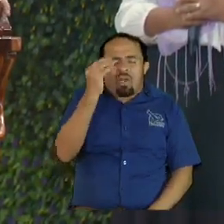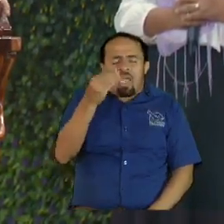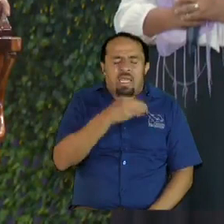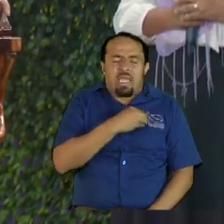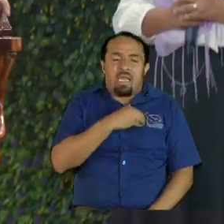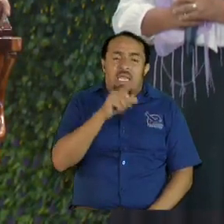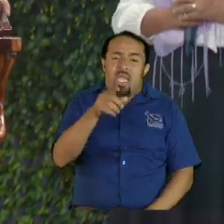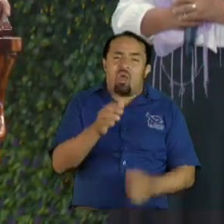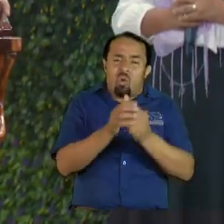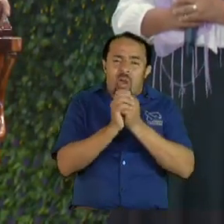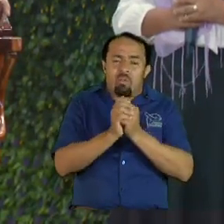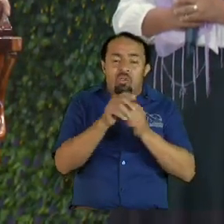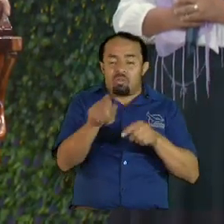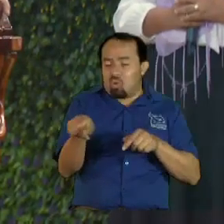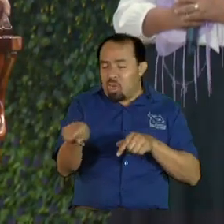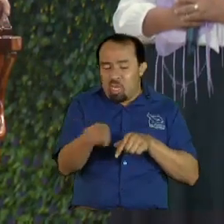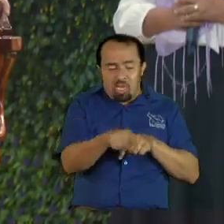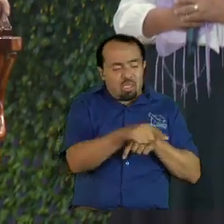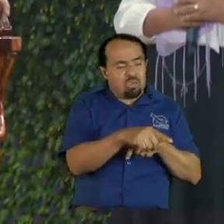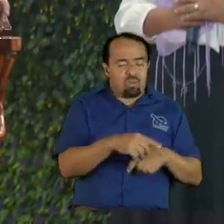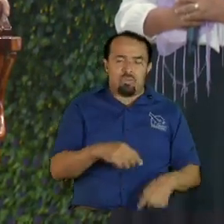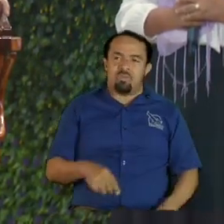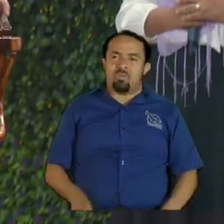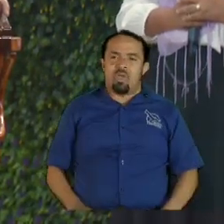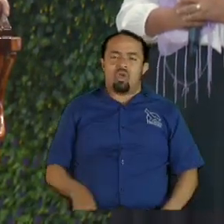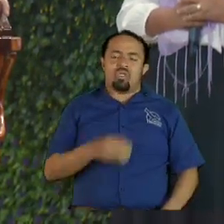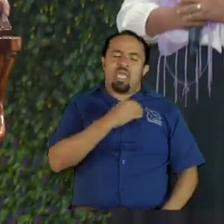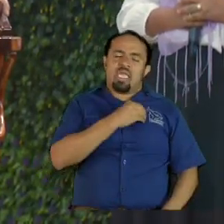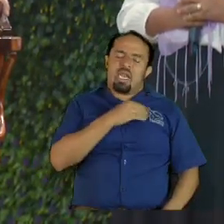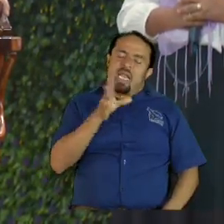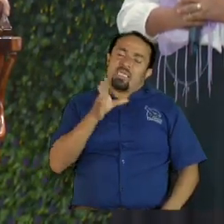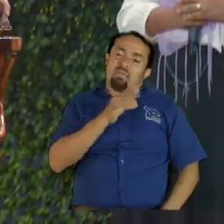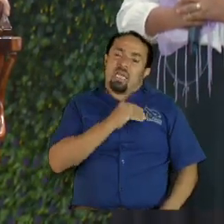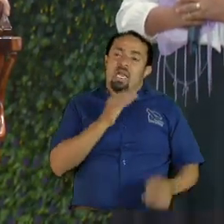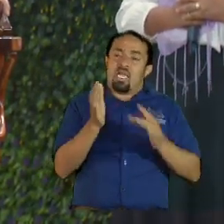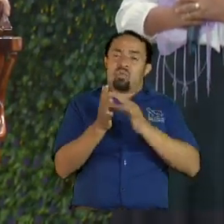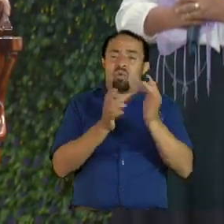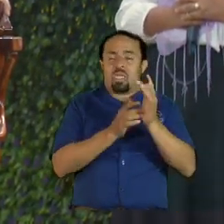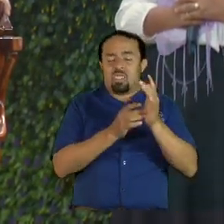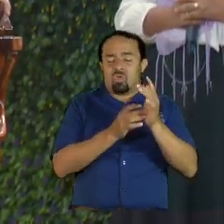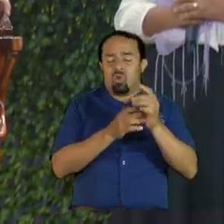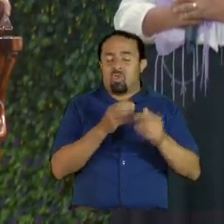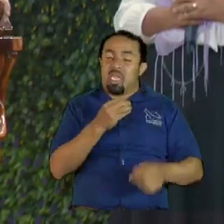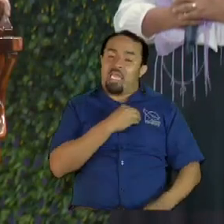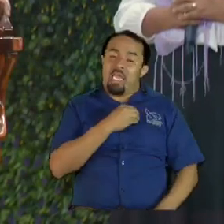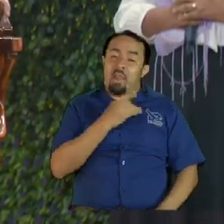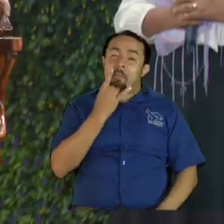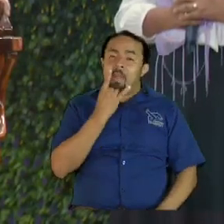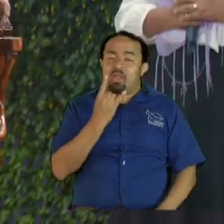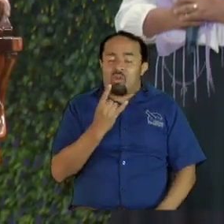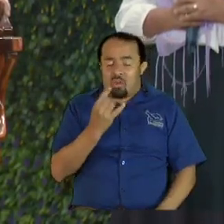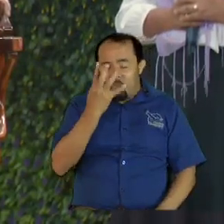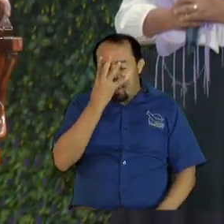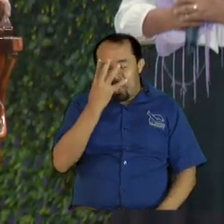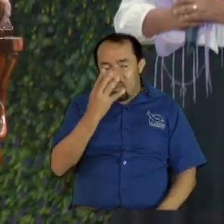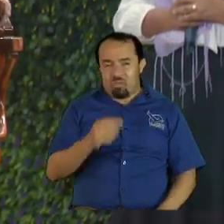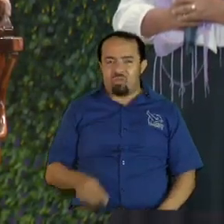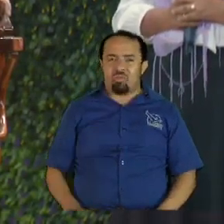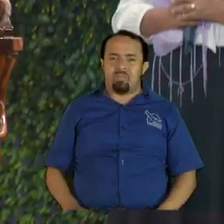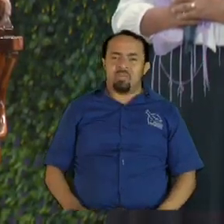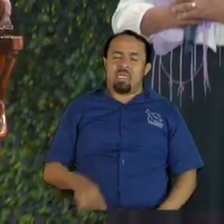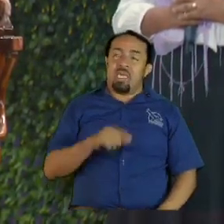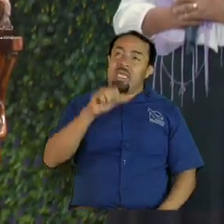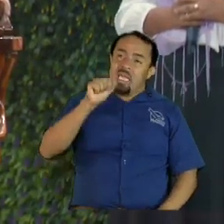vienen aceptando a Cristo, aquellos que vienen pidiendo perdón, aquellos que han reconocido alguna falta. Que así sea.